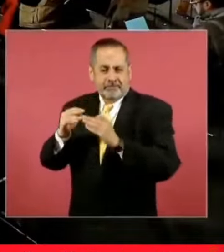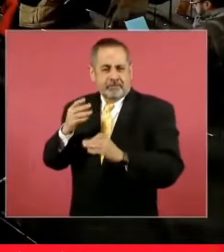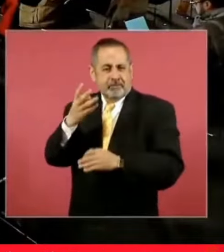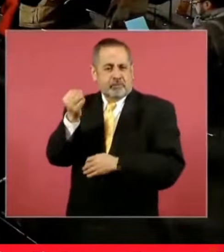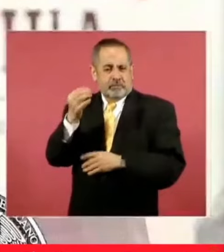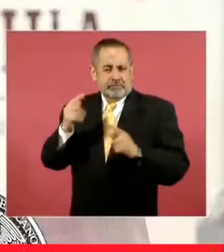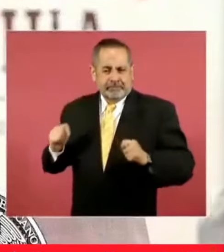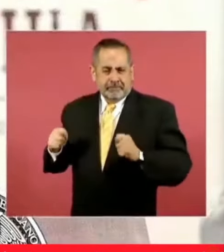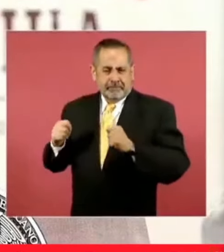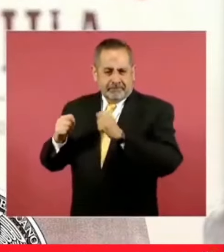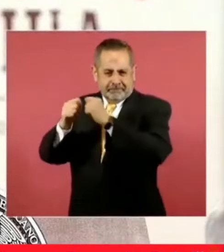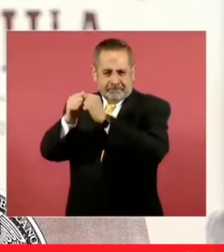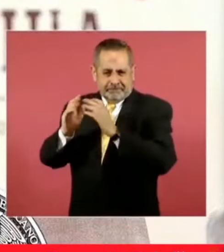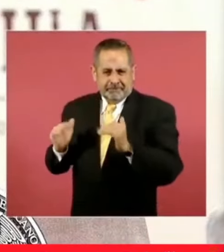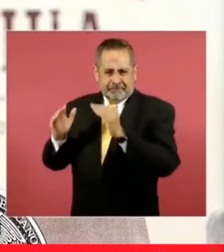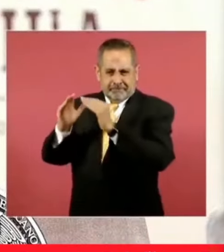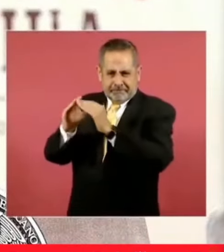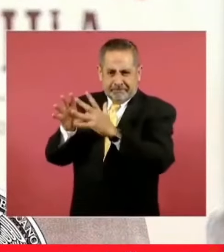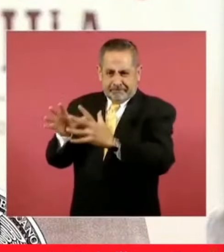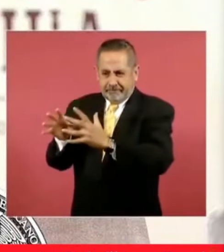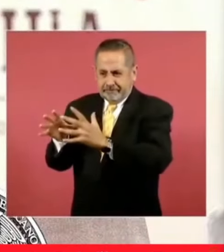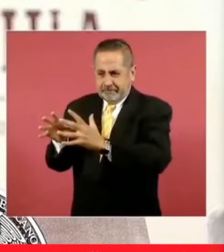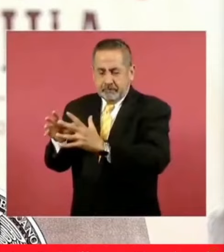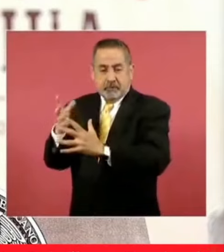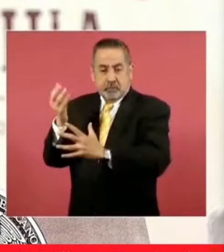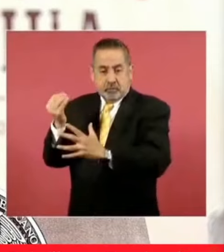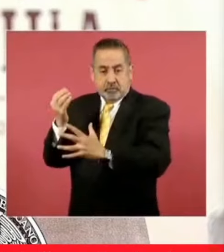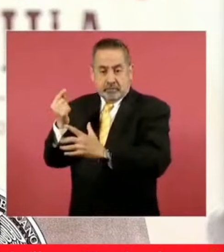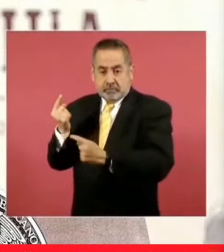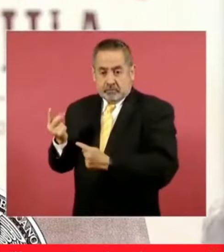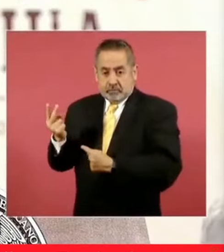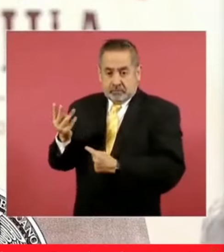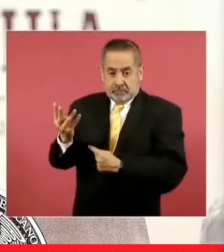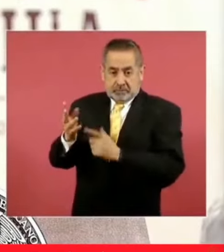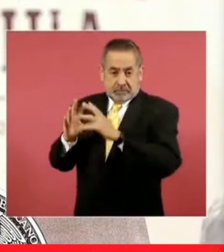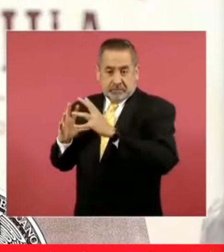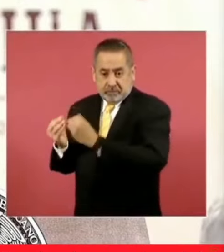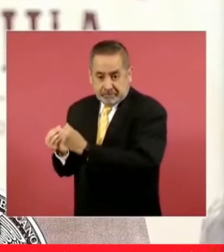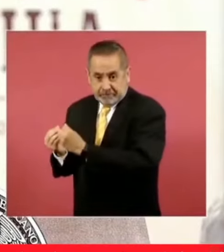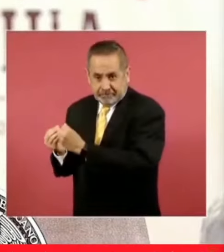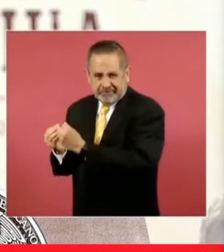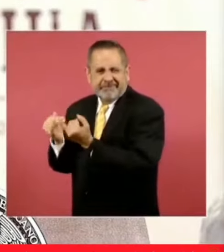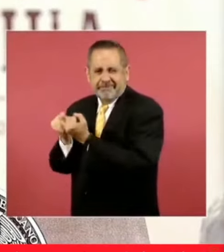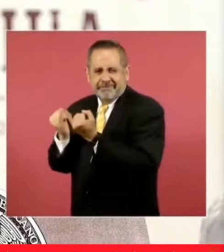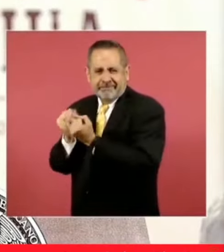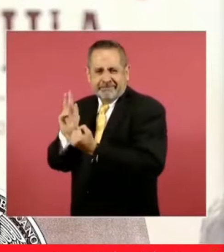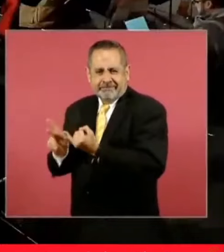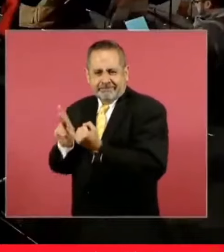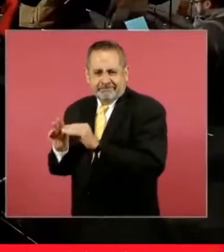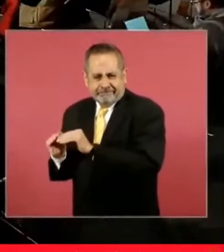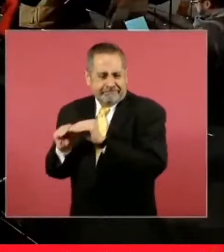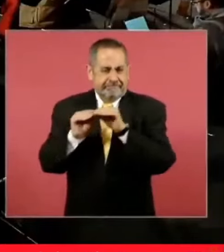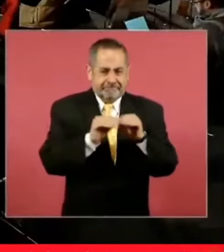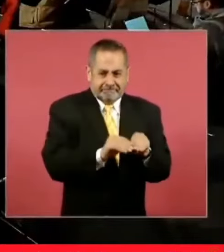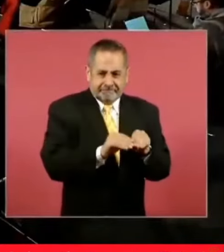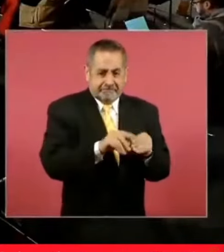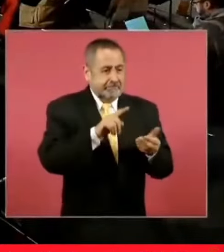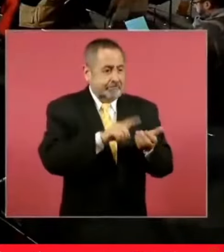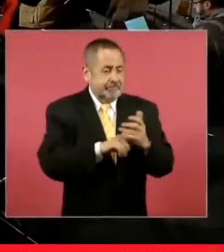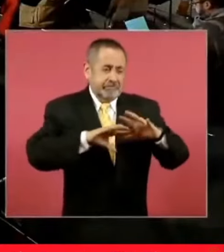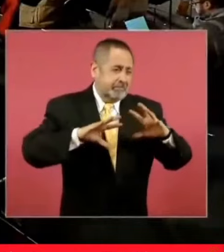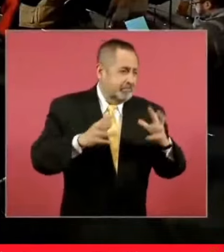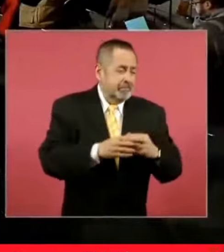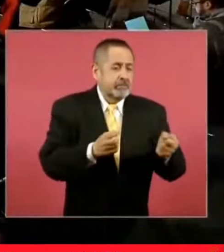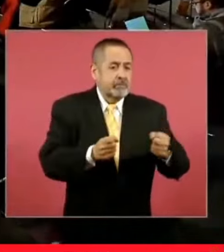construyeron en 26 meses. Y esto para nosotros definitivamente es un logro porque se eficientaron